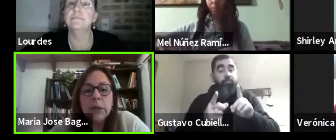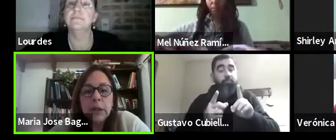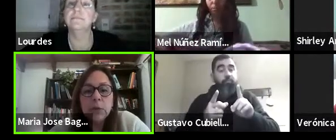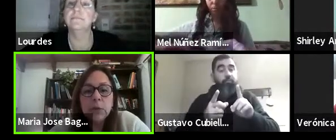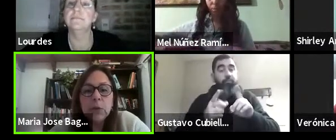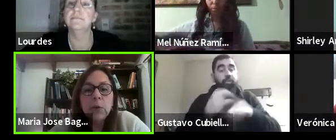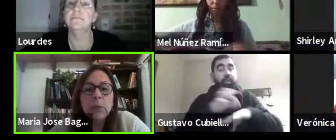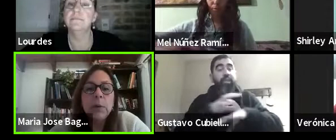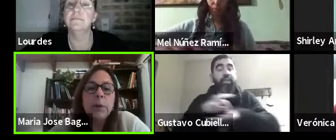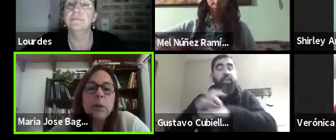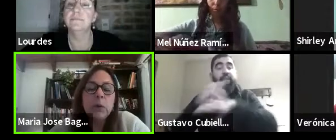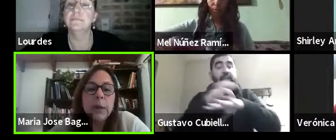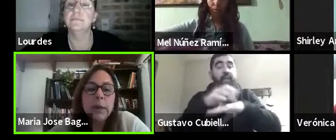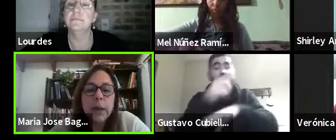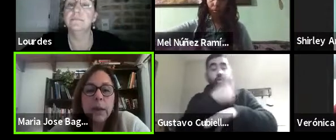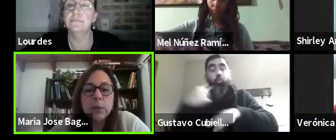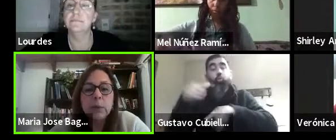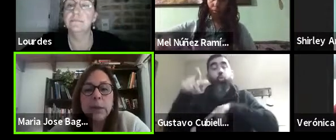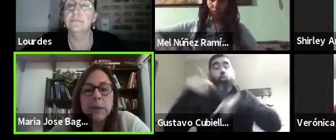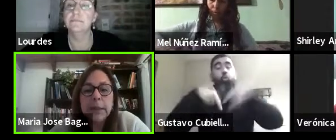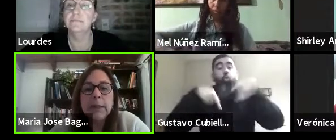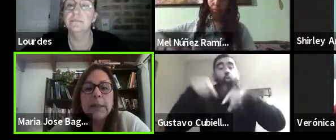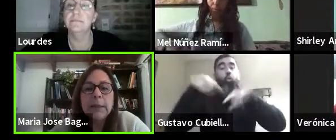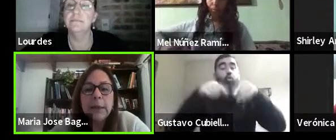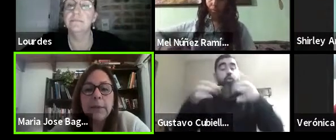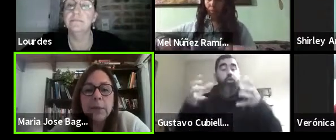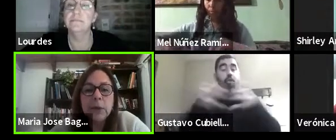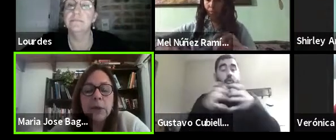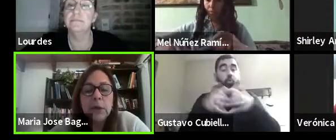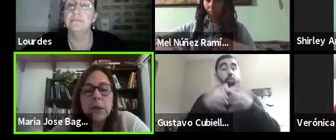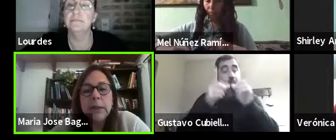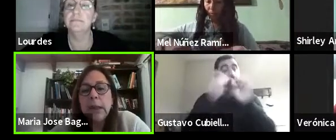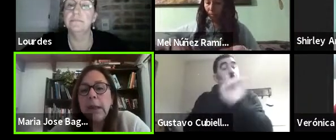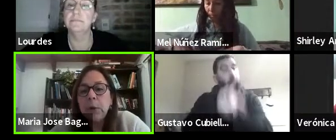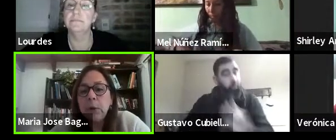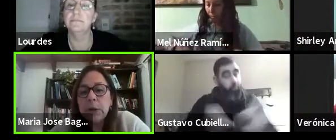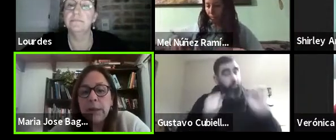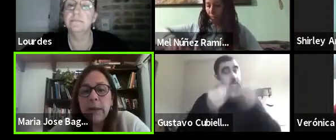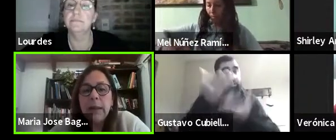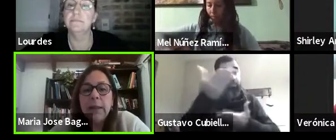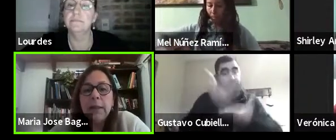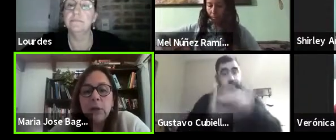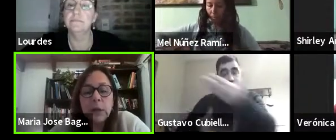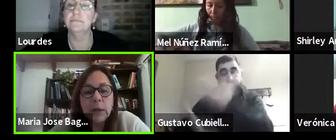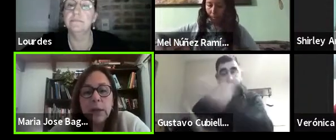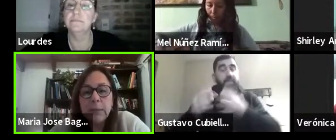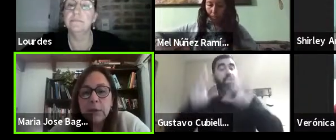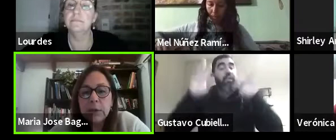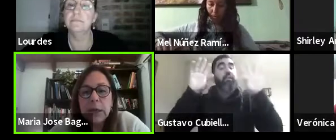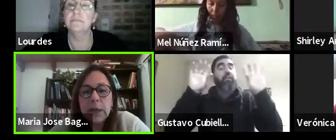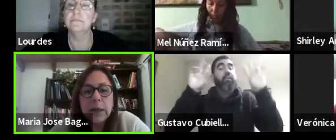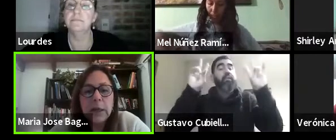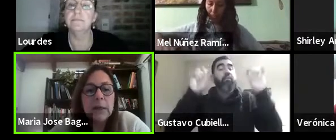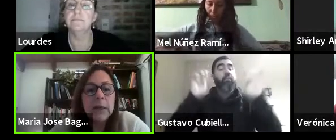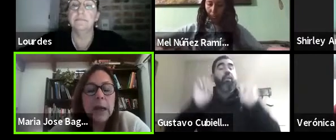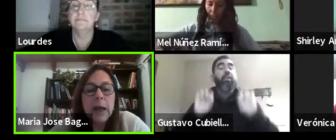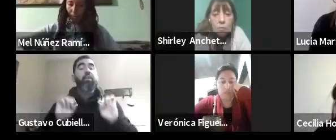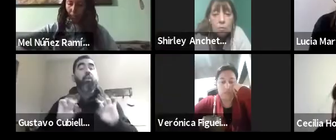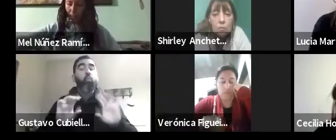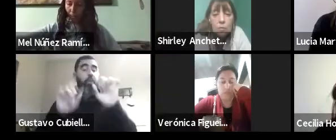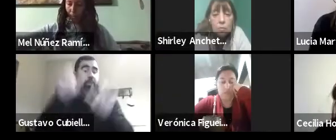quienes coordinamos esos grupos, pero a su vez da la posibilidad del intercambio y de la espontaneidad de lo que las personas